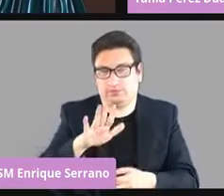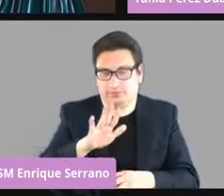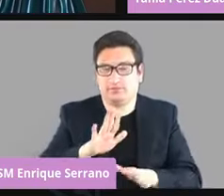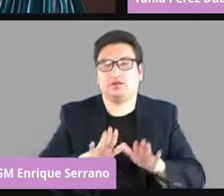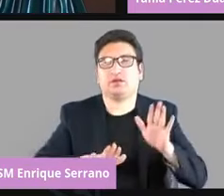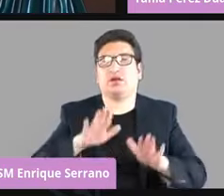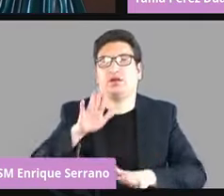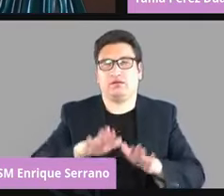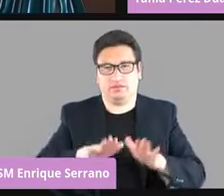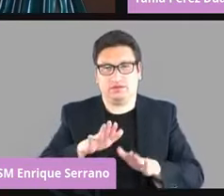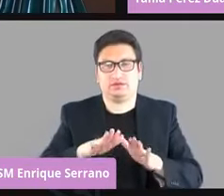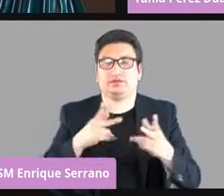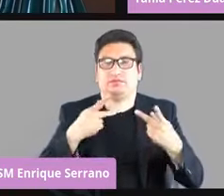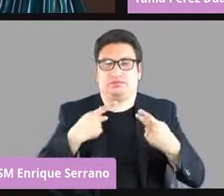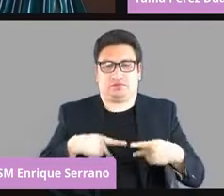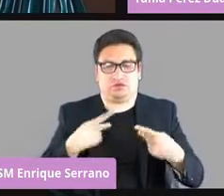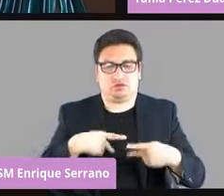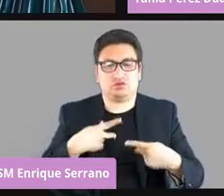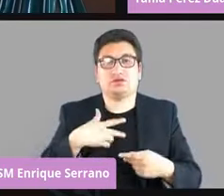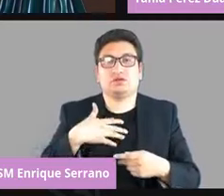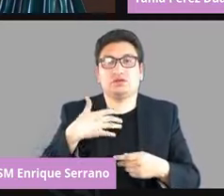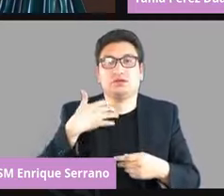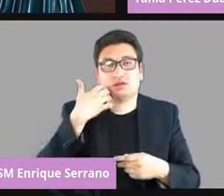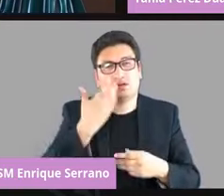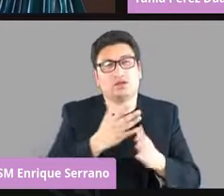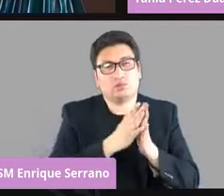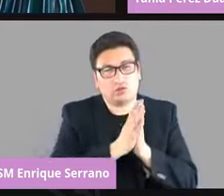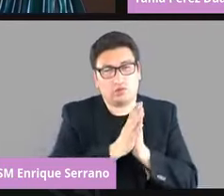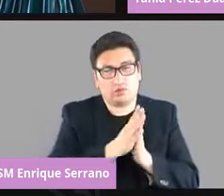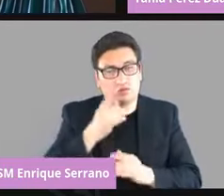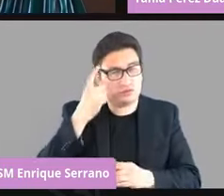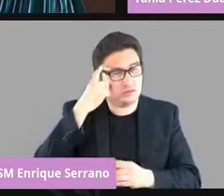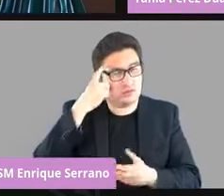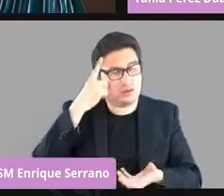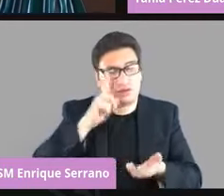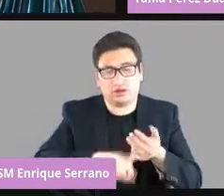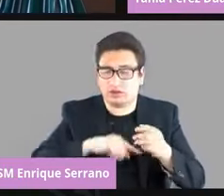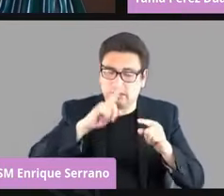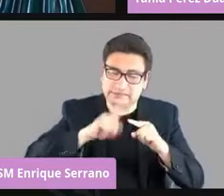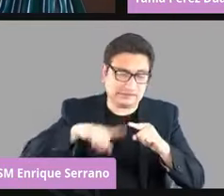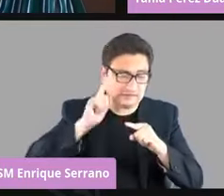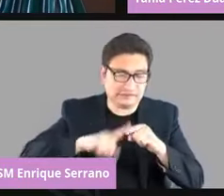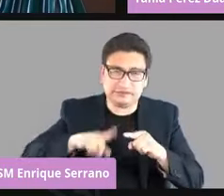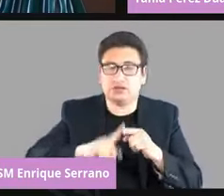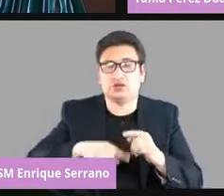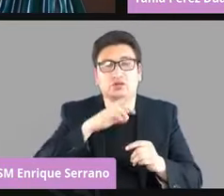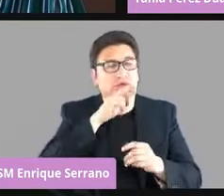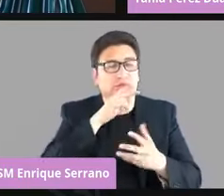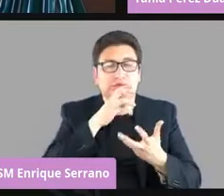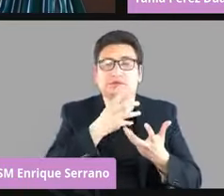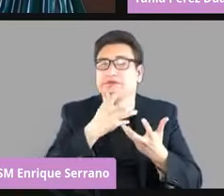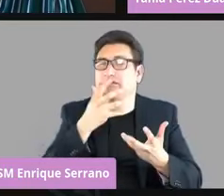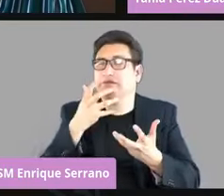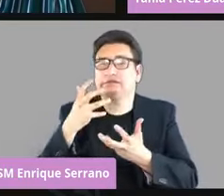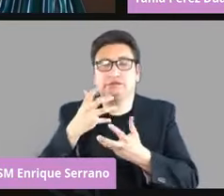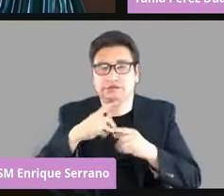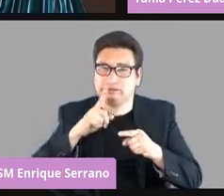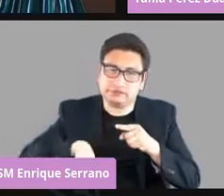las personas llegan diciendo, quiero que me quites estos pensamientos y quiero que me quites la ansiedad o la incomodidad que me